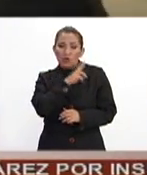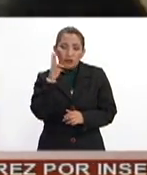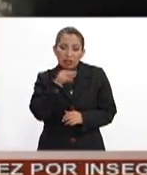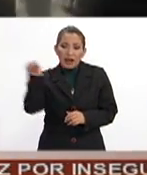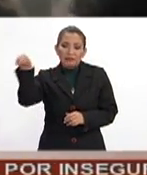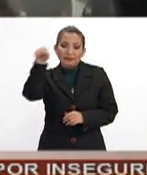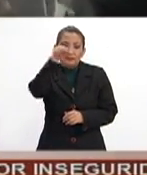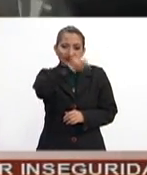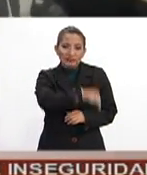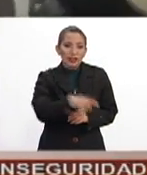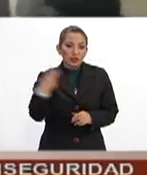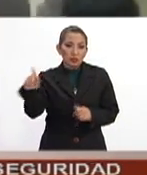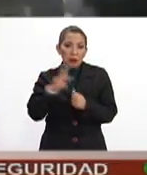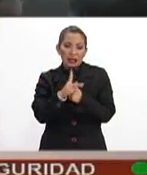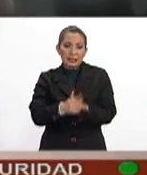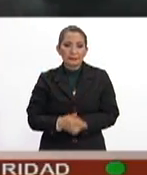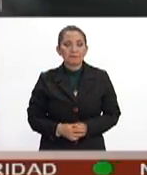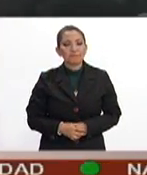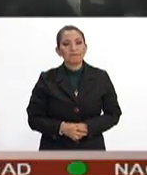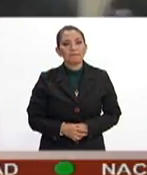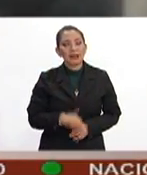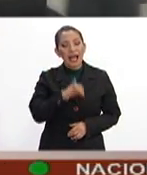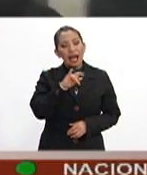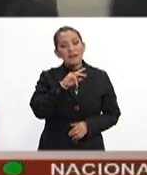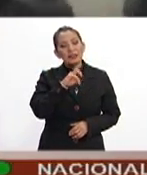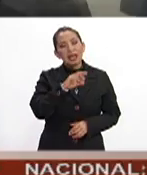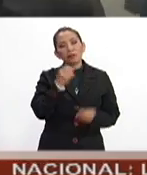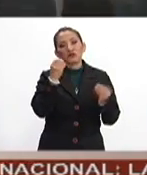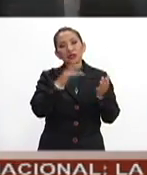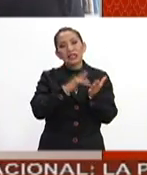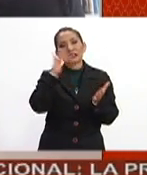varias partes del país. Así es, Javier Oliva, muchas